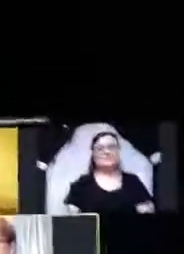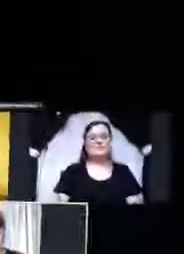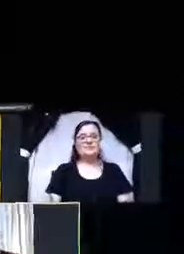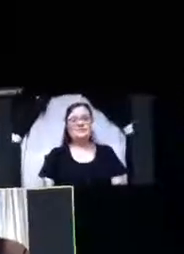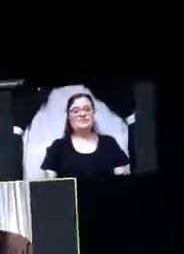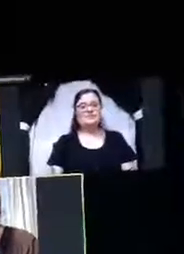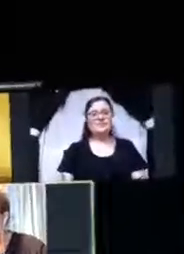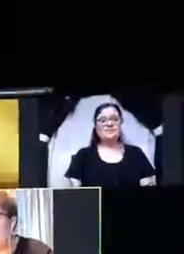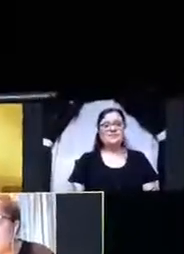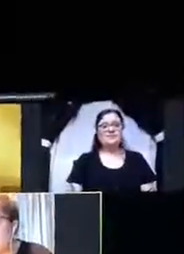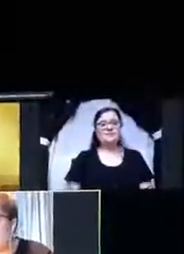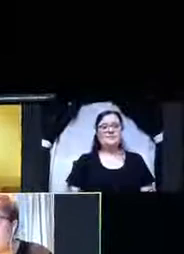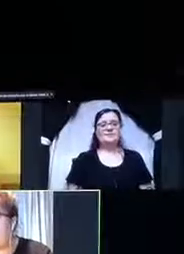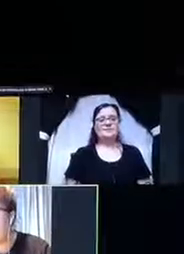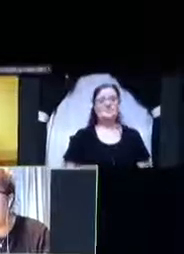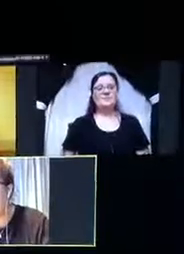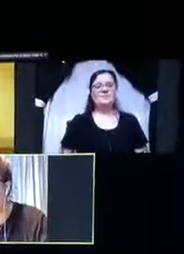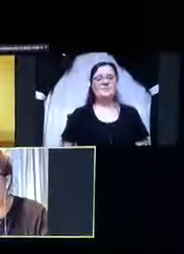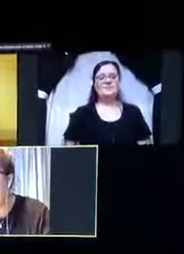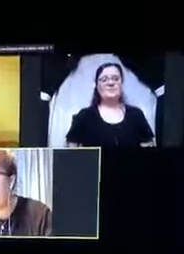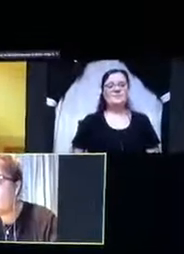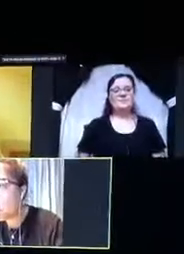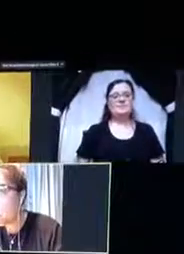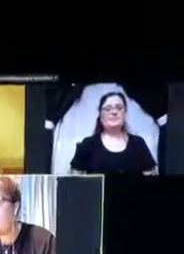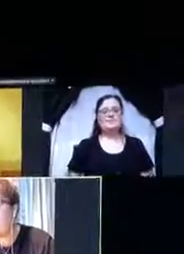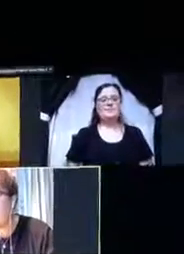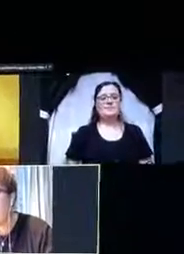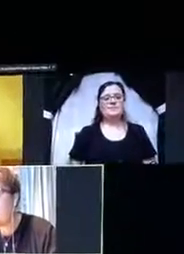la logopedía